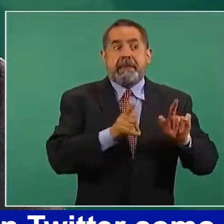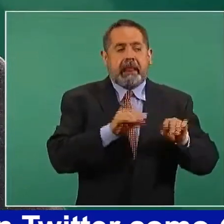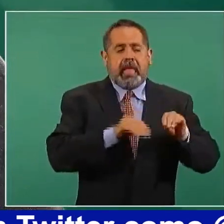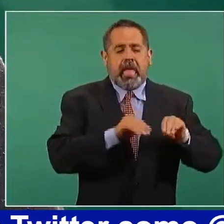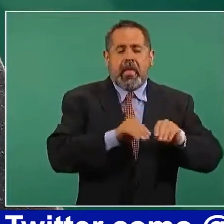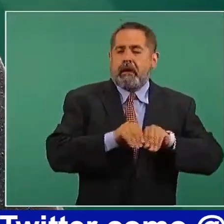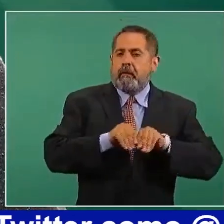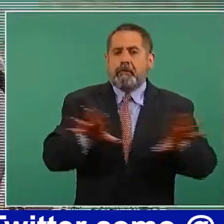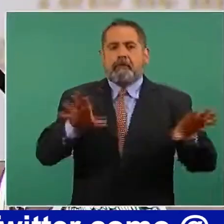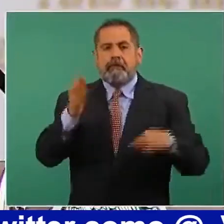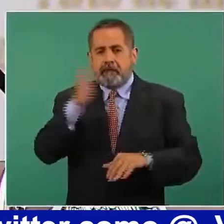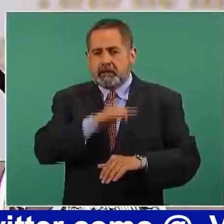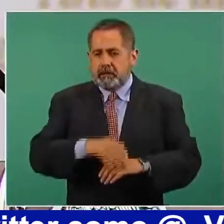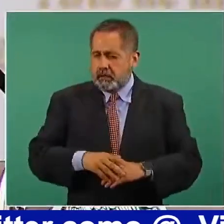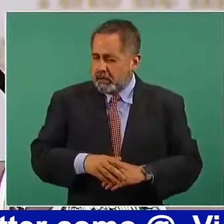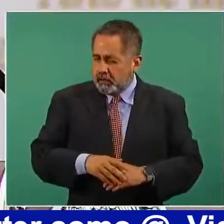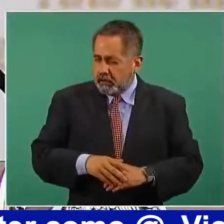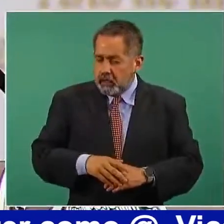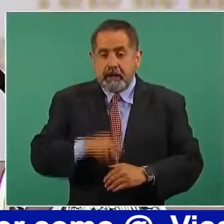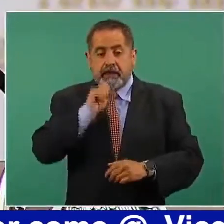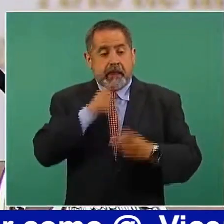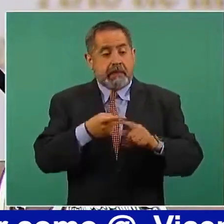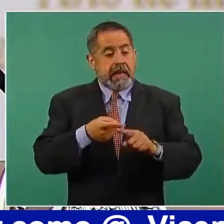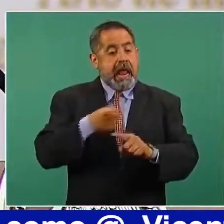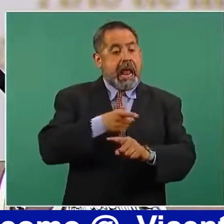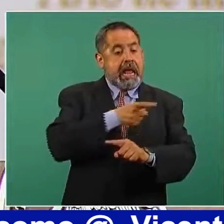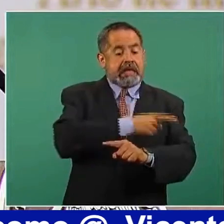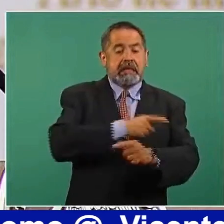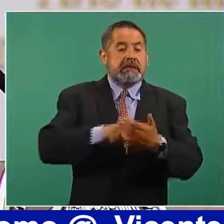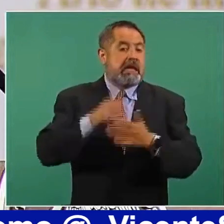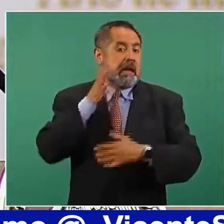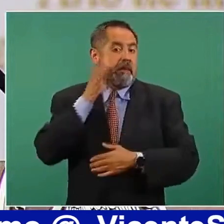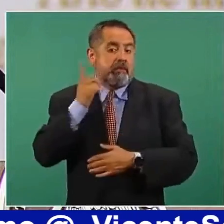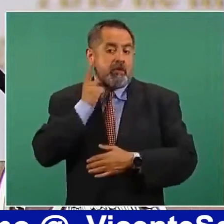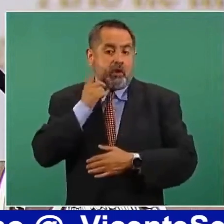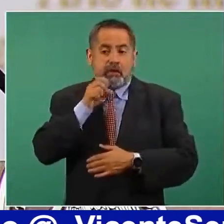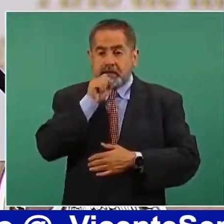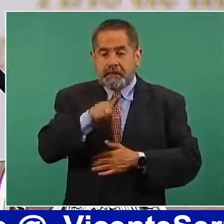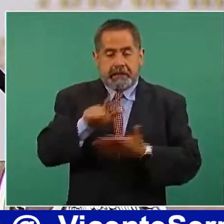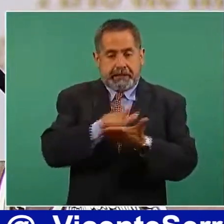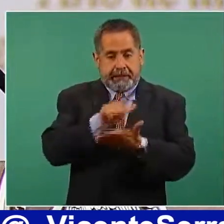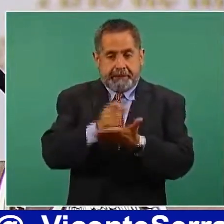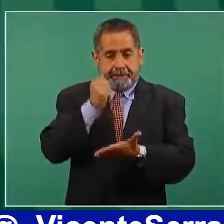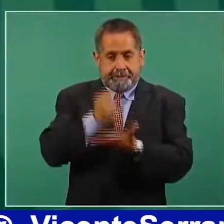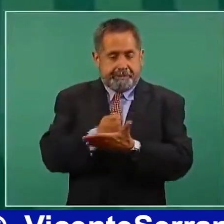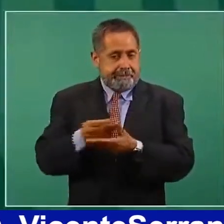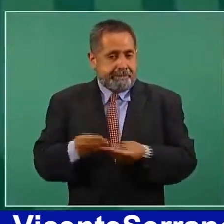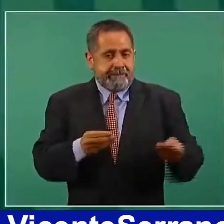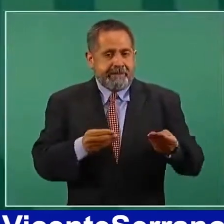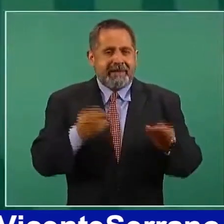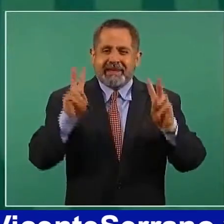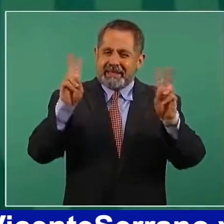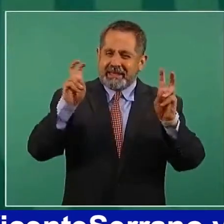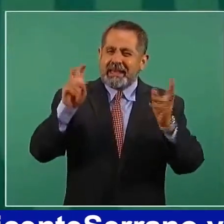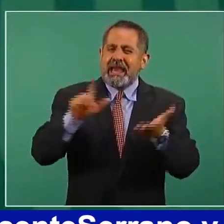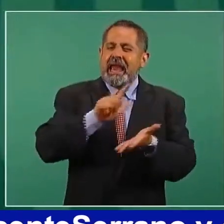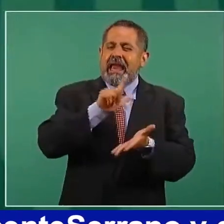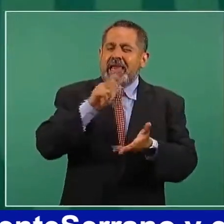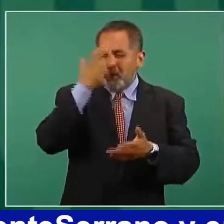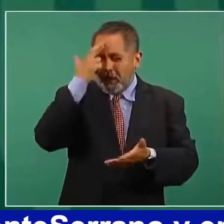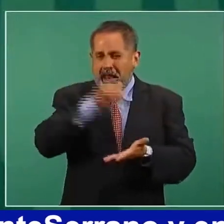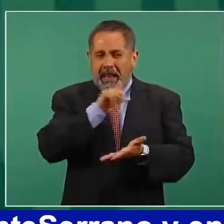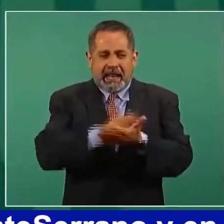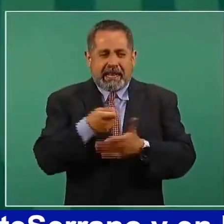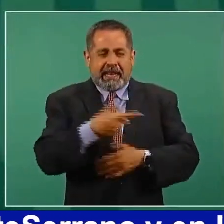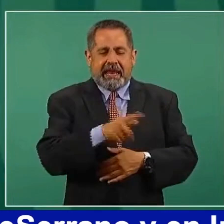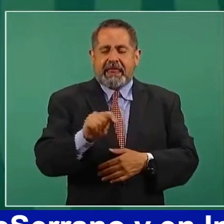Días antes, en la Cámara de Diputados también se había aprobado una minuta que después, posteriormente, se conoció como la Ley Televisa. Estábamos